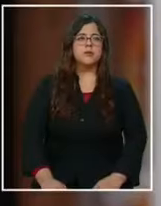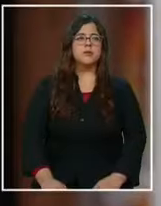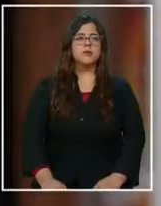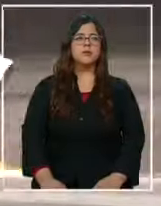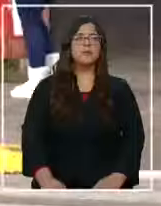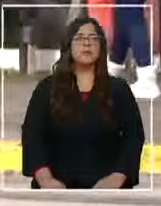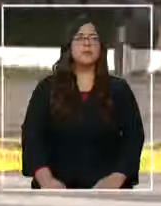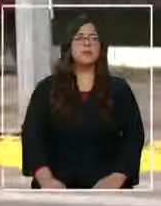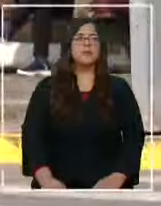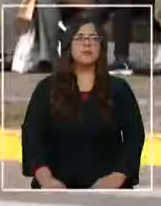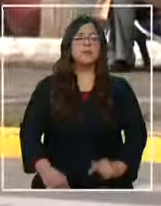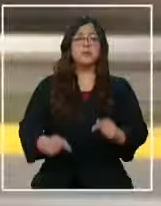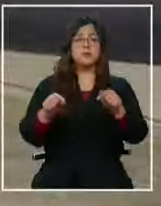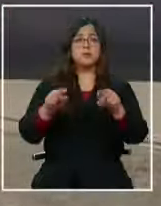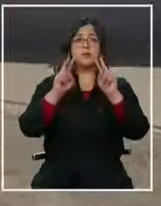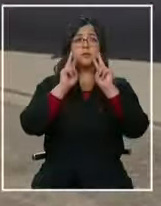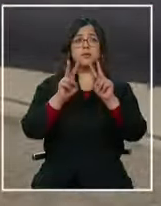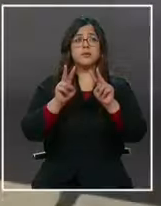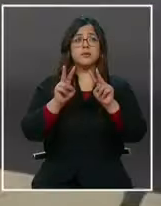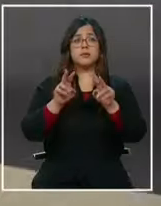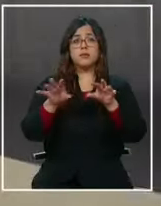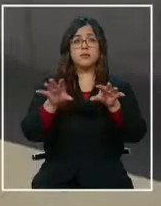verdadera actividad.